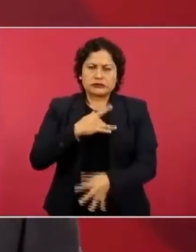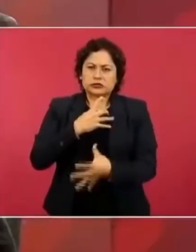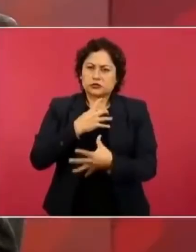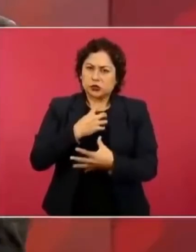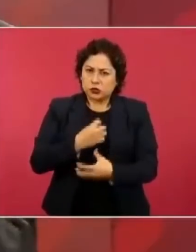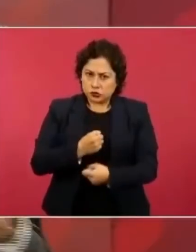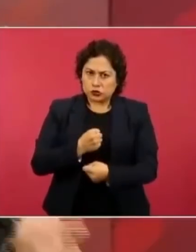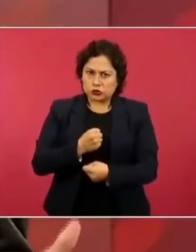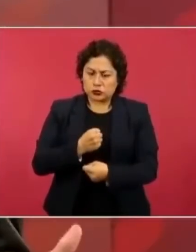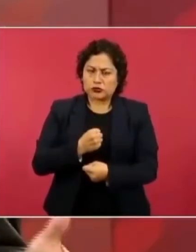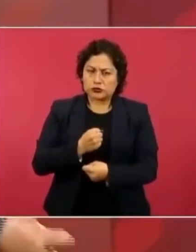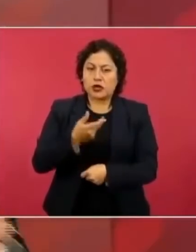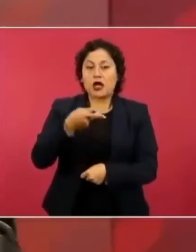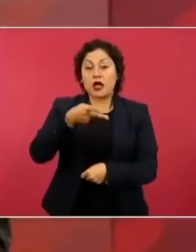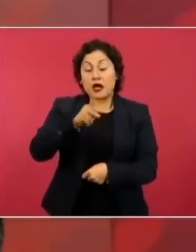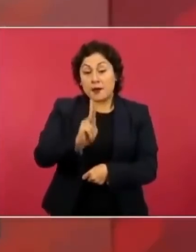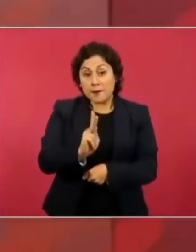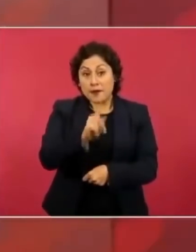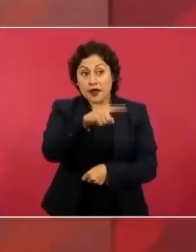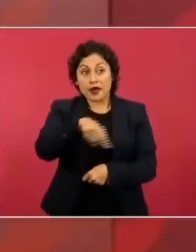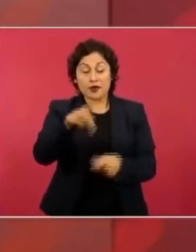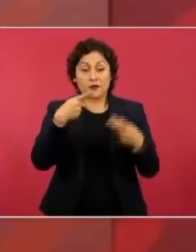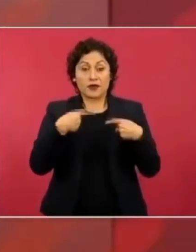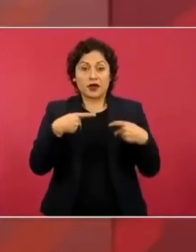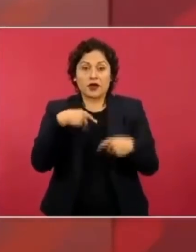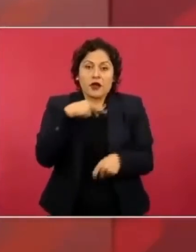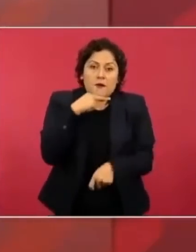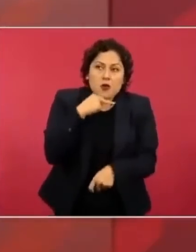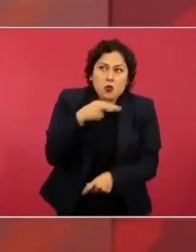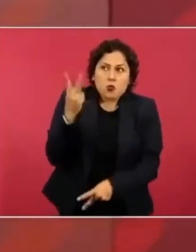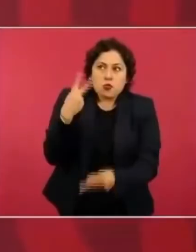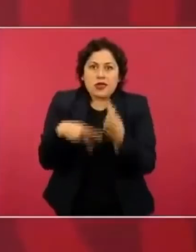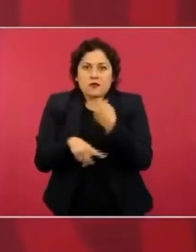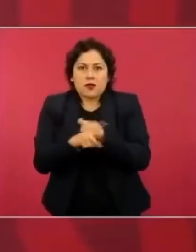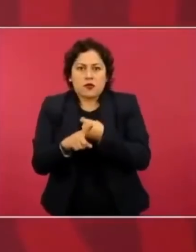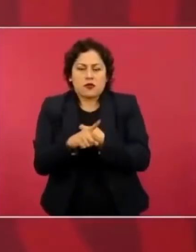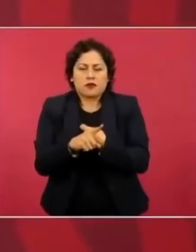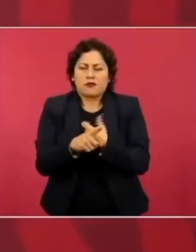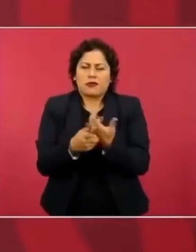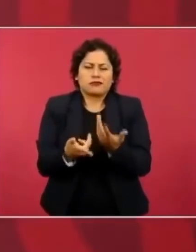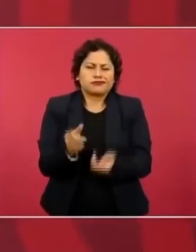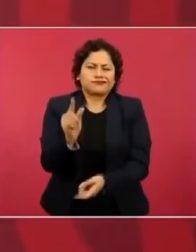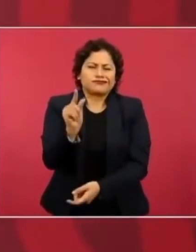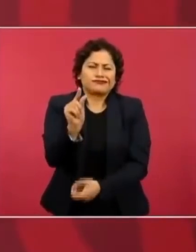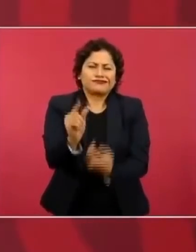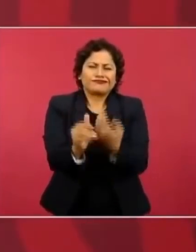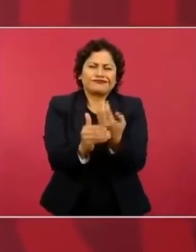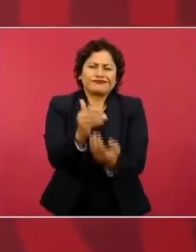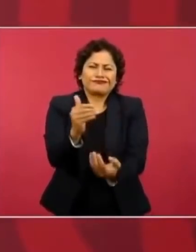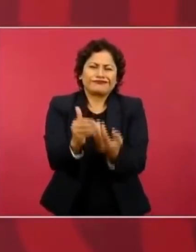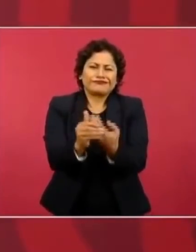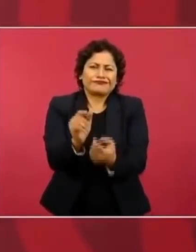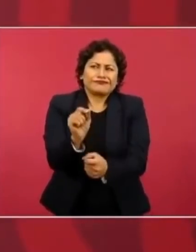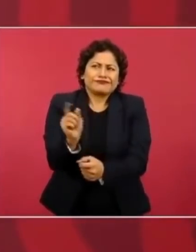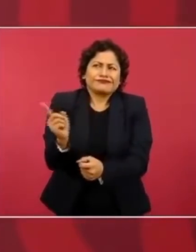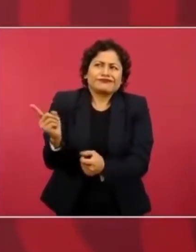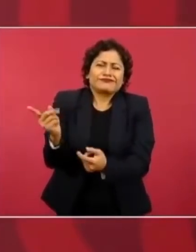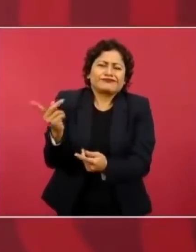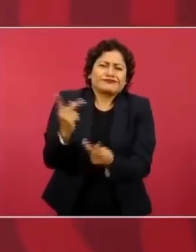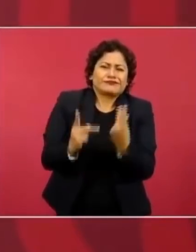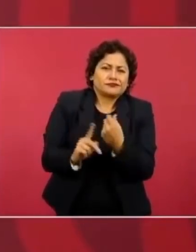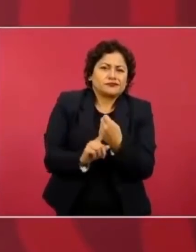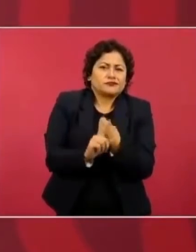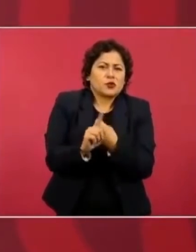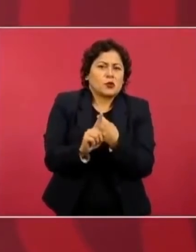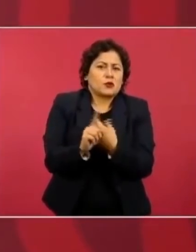tener en la economía nacional son mínimos. Ahora, ni siquiera